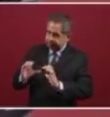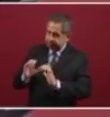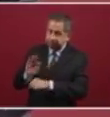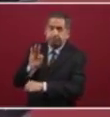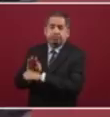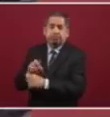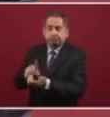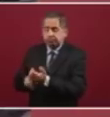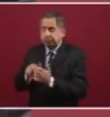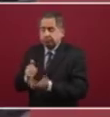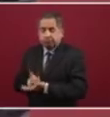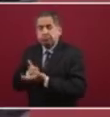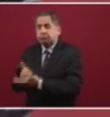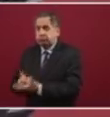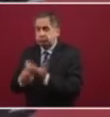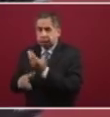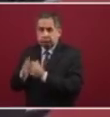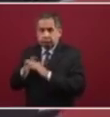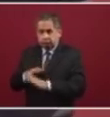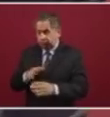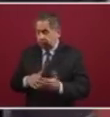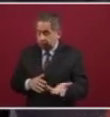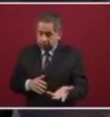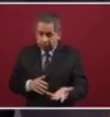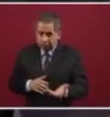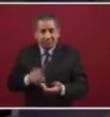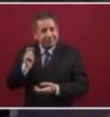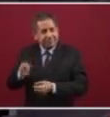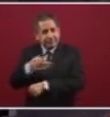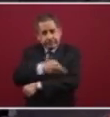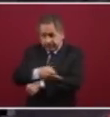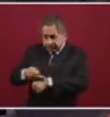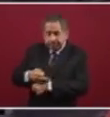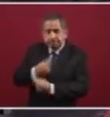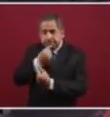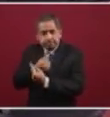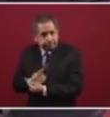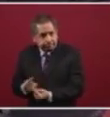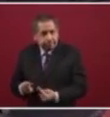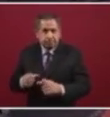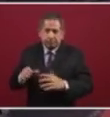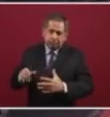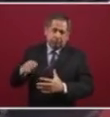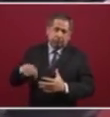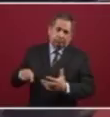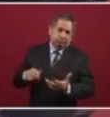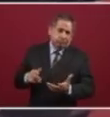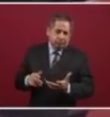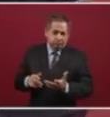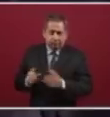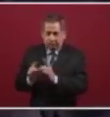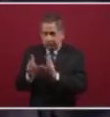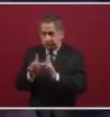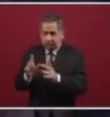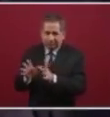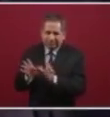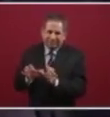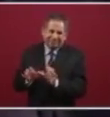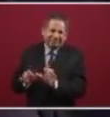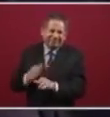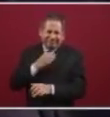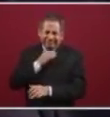migrantes, porque estamos hablando de familias, de niños, en una situación de